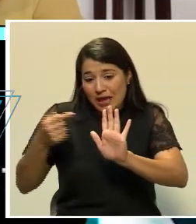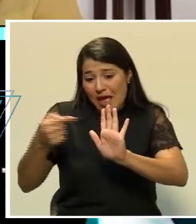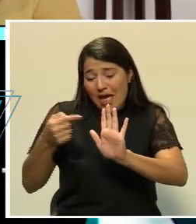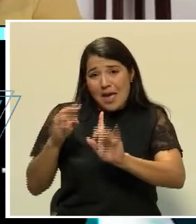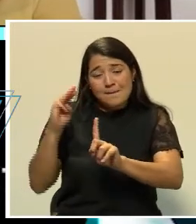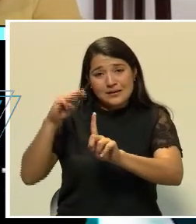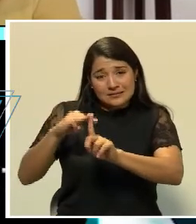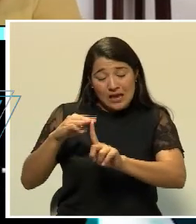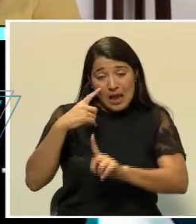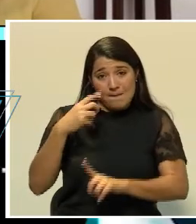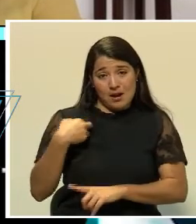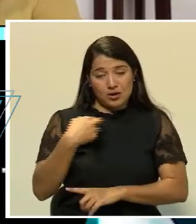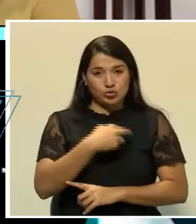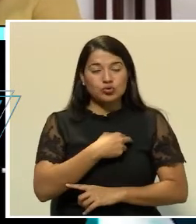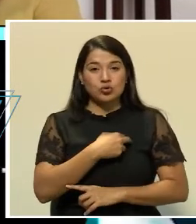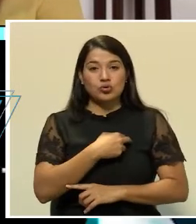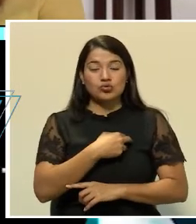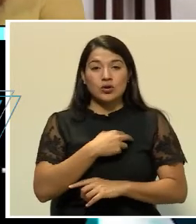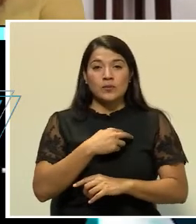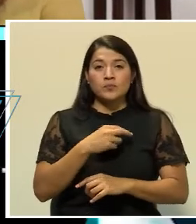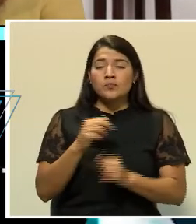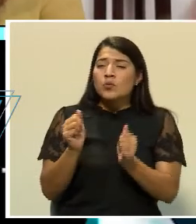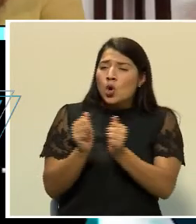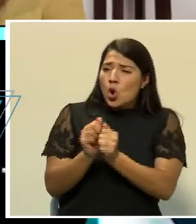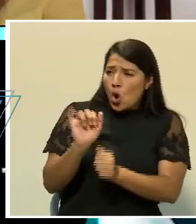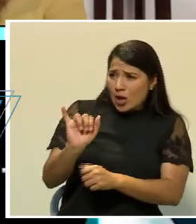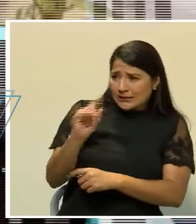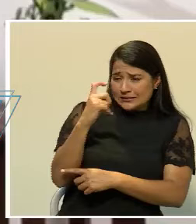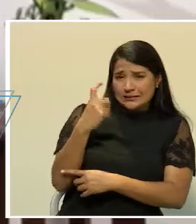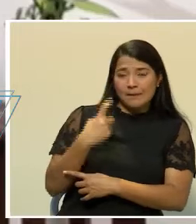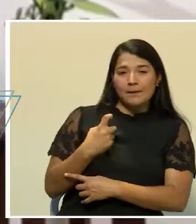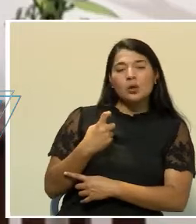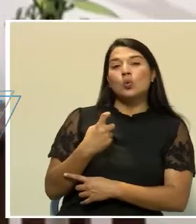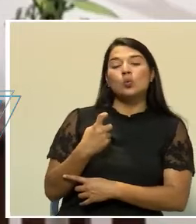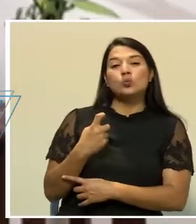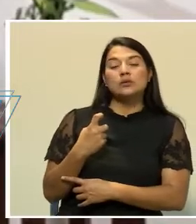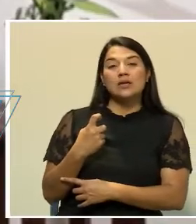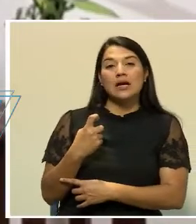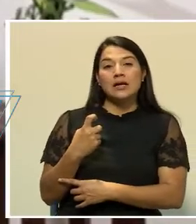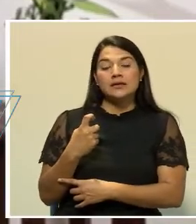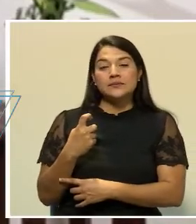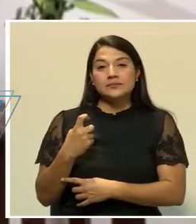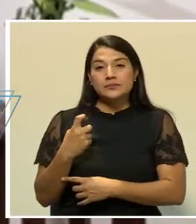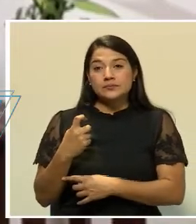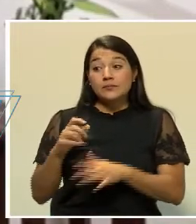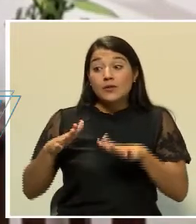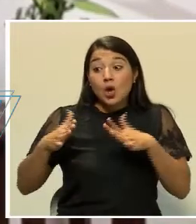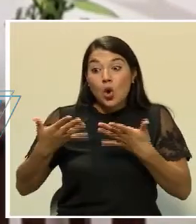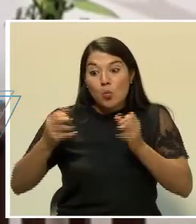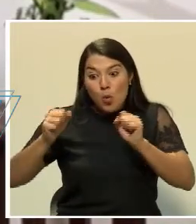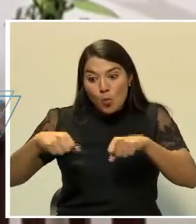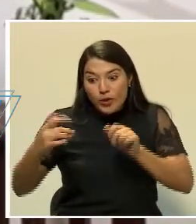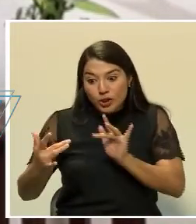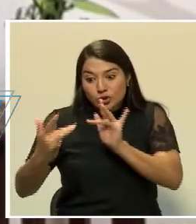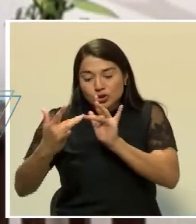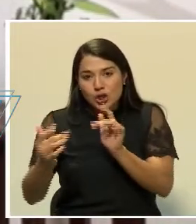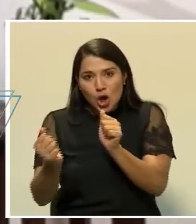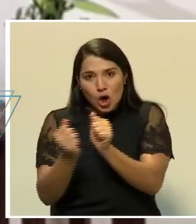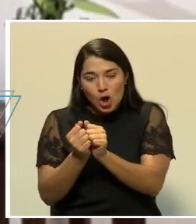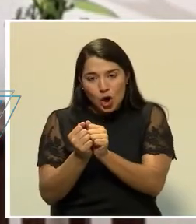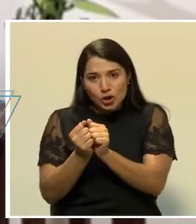hecho, con esto que me decís ahorita y la pregunta que me hacías anteriormente de cómo conectar con el